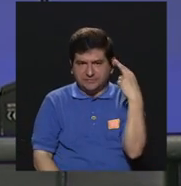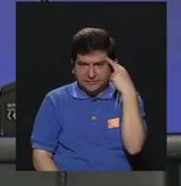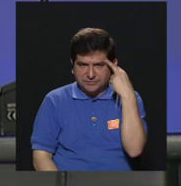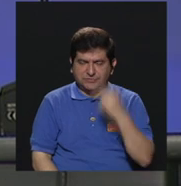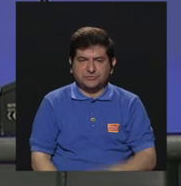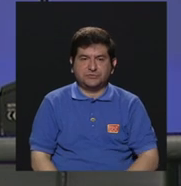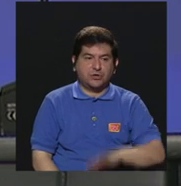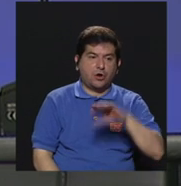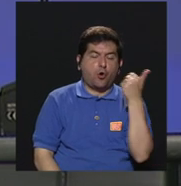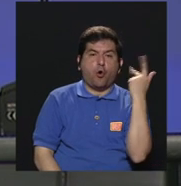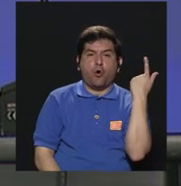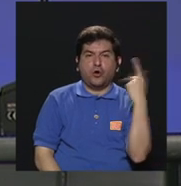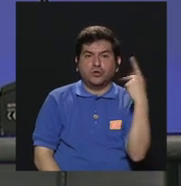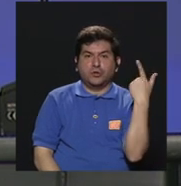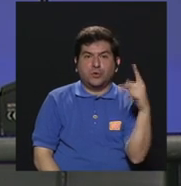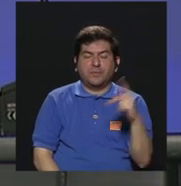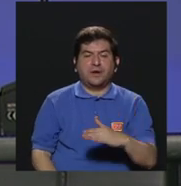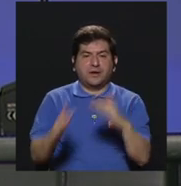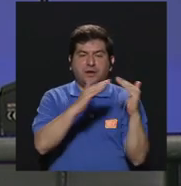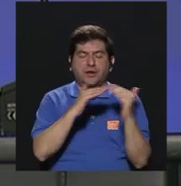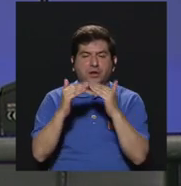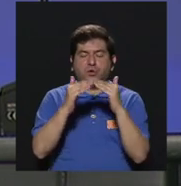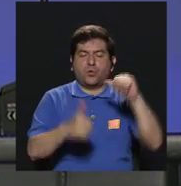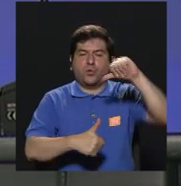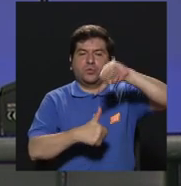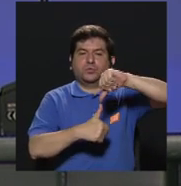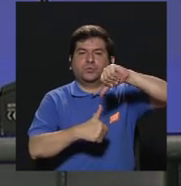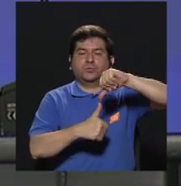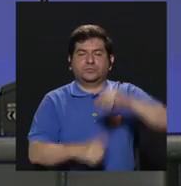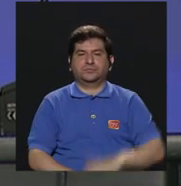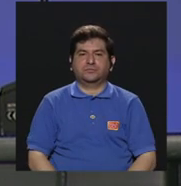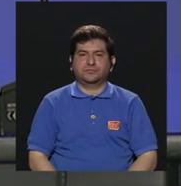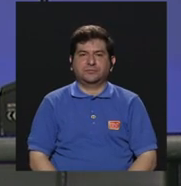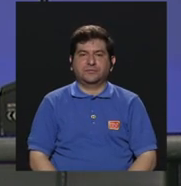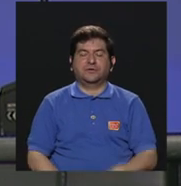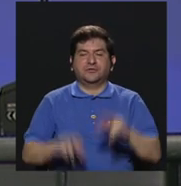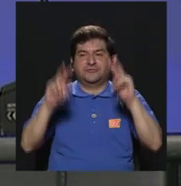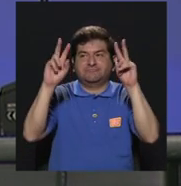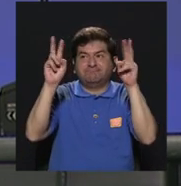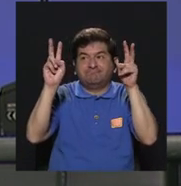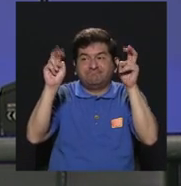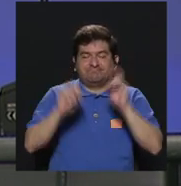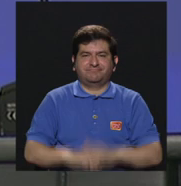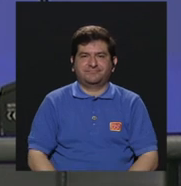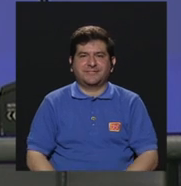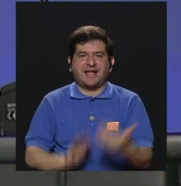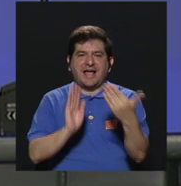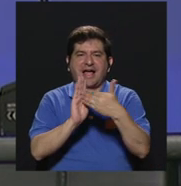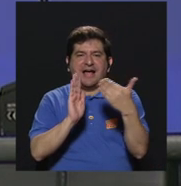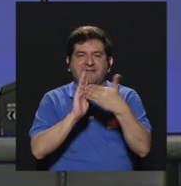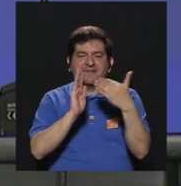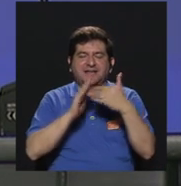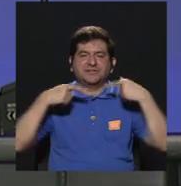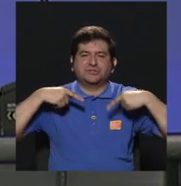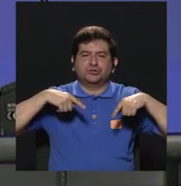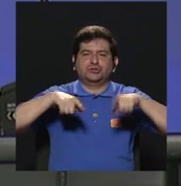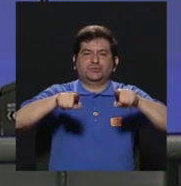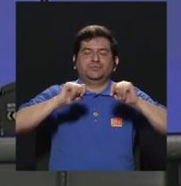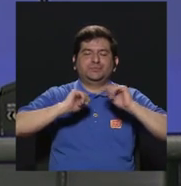porque la otra gran amenaza para la población centroamericana son los llamados daños